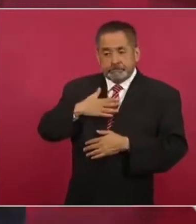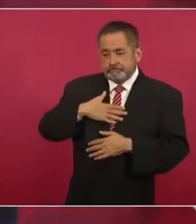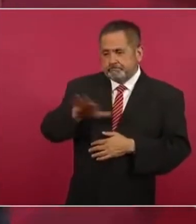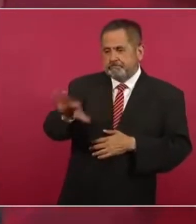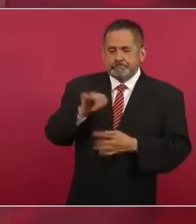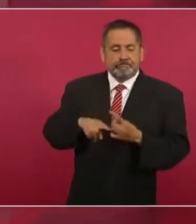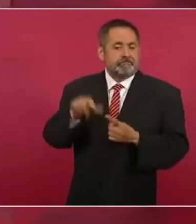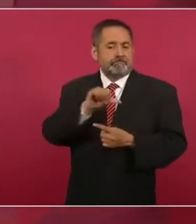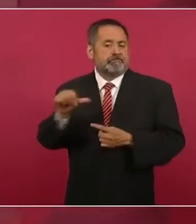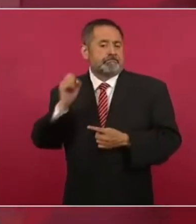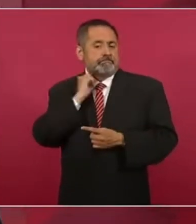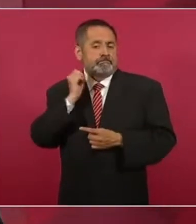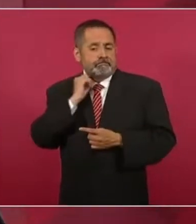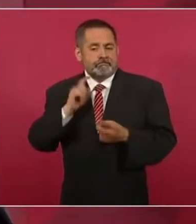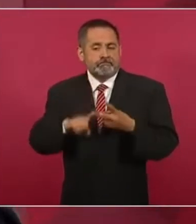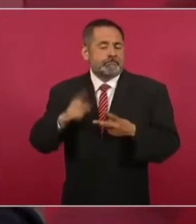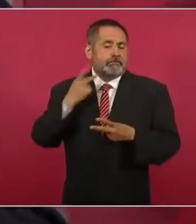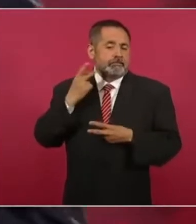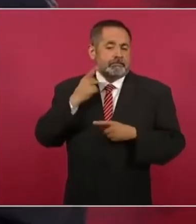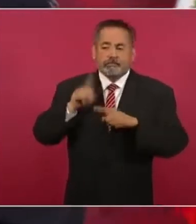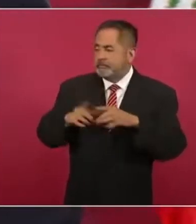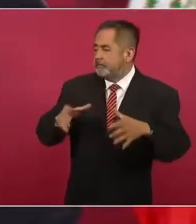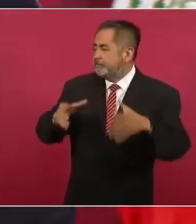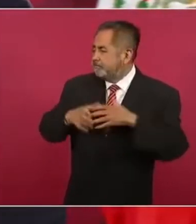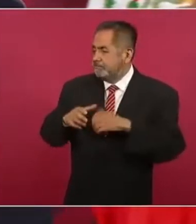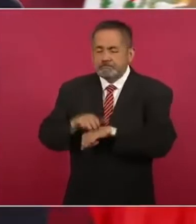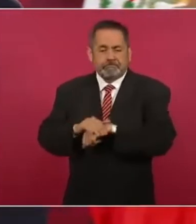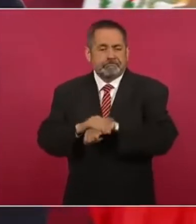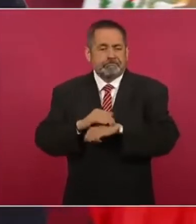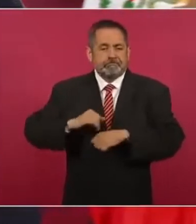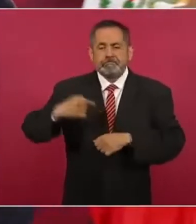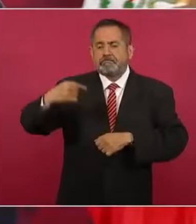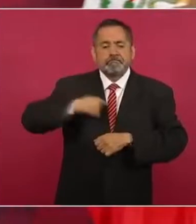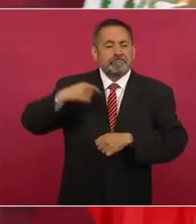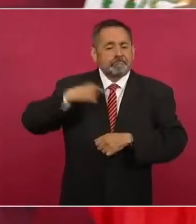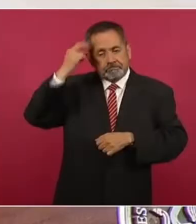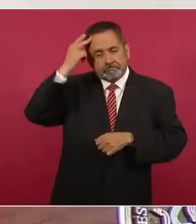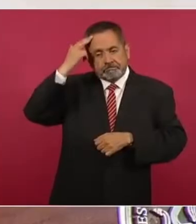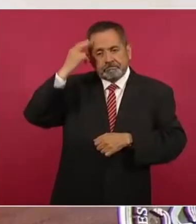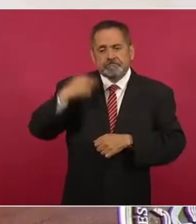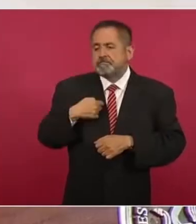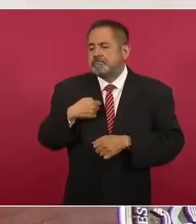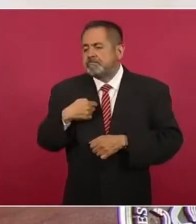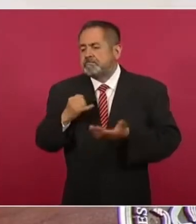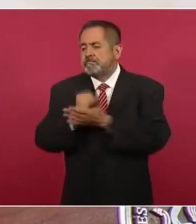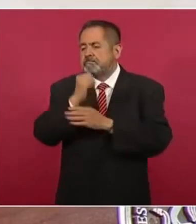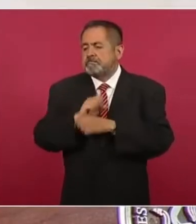los diputados eran los que él